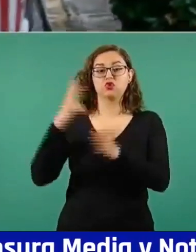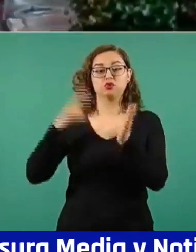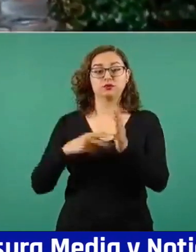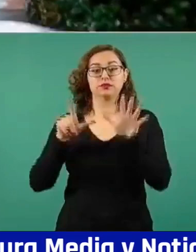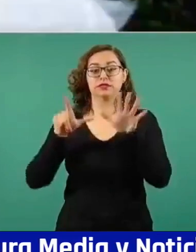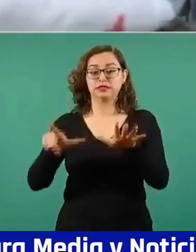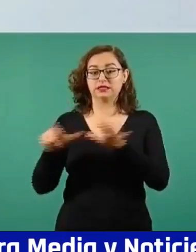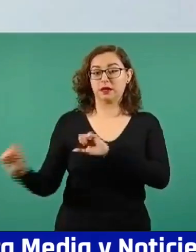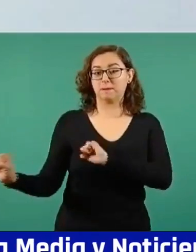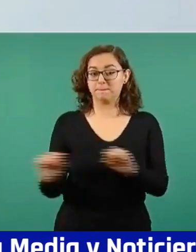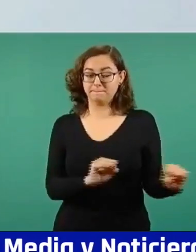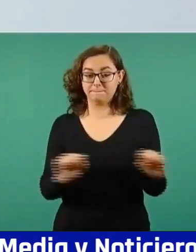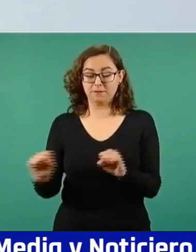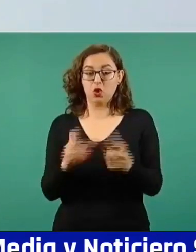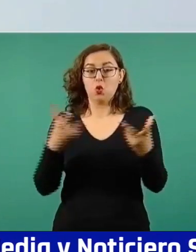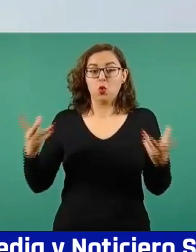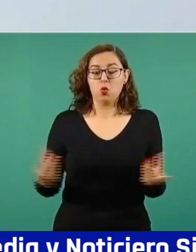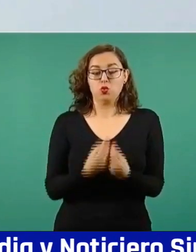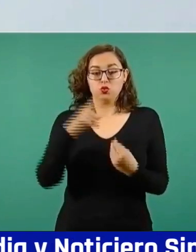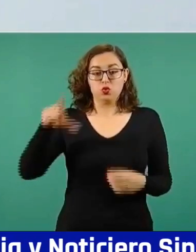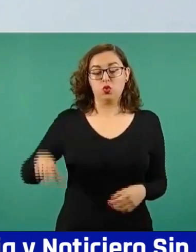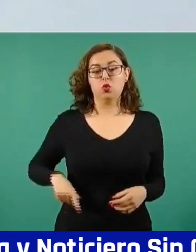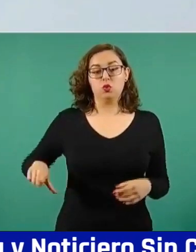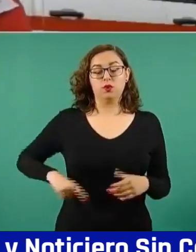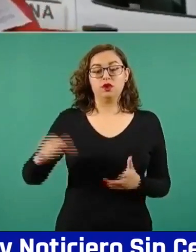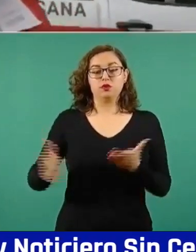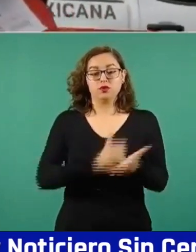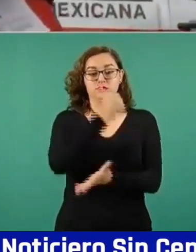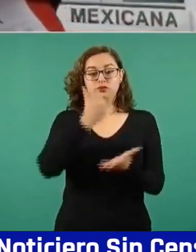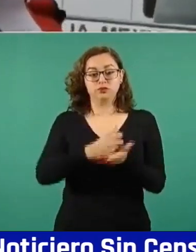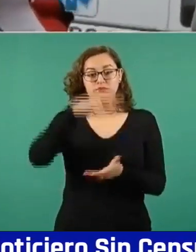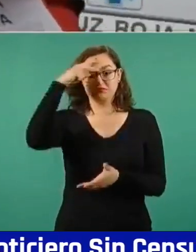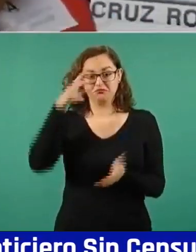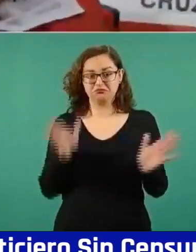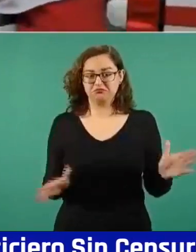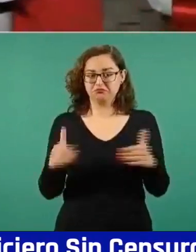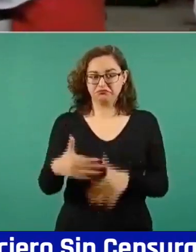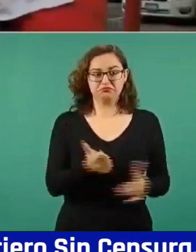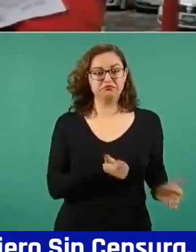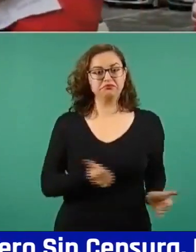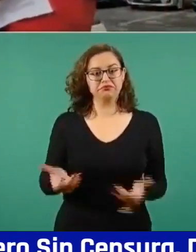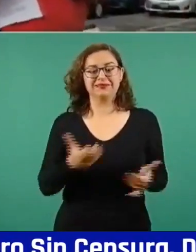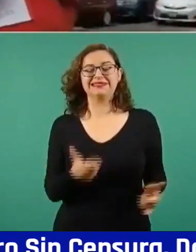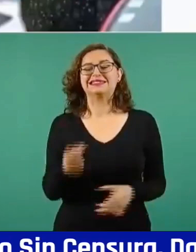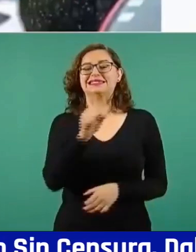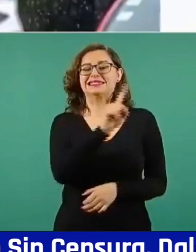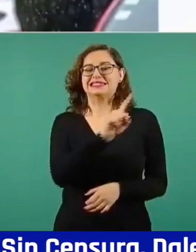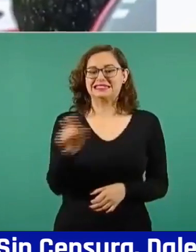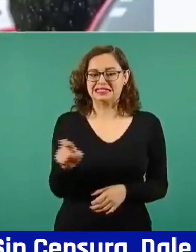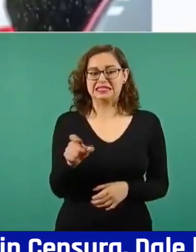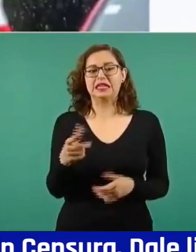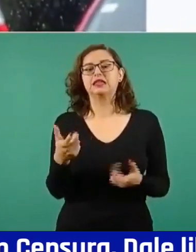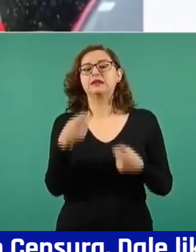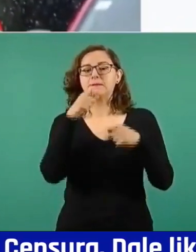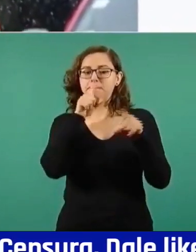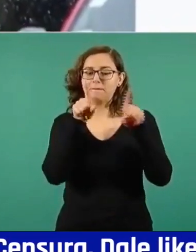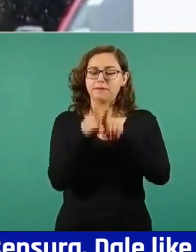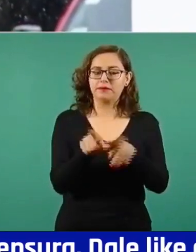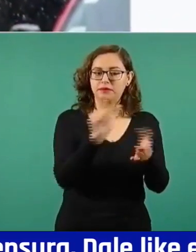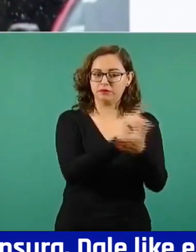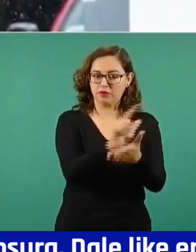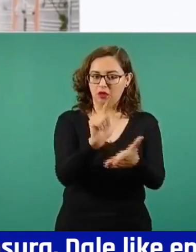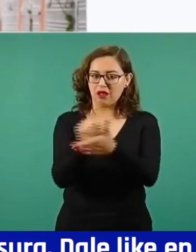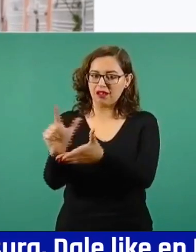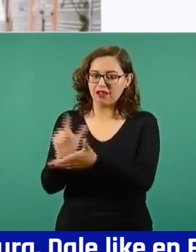en coordinación con el gobierno de la Ciudad de México. Se enviaron también 100 despensas, 100 kits de limpieza para